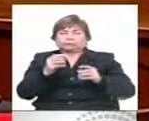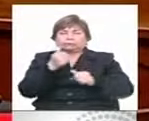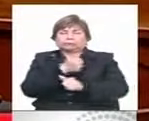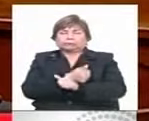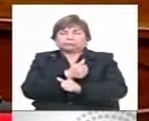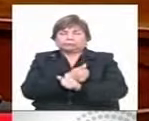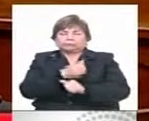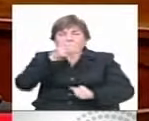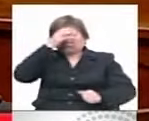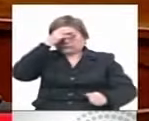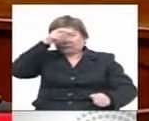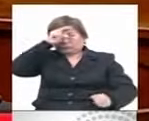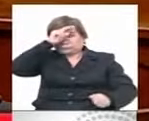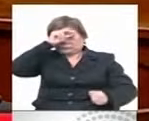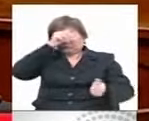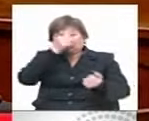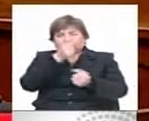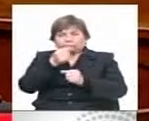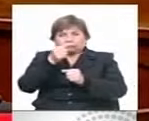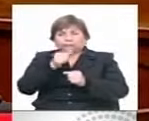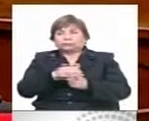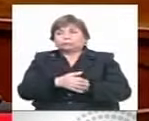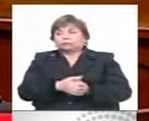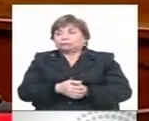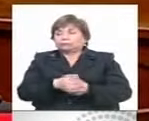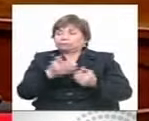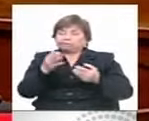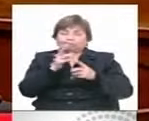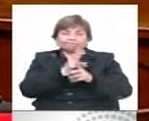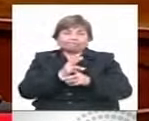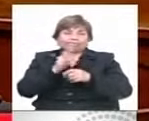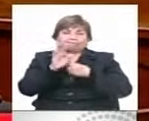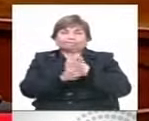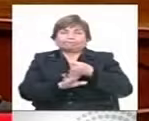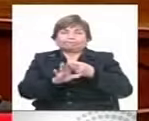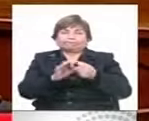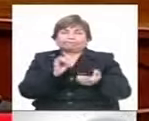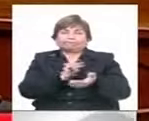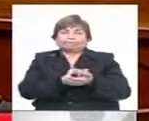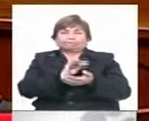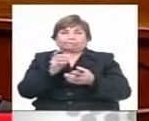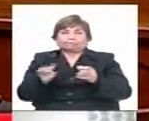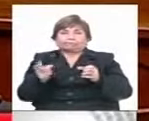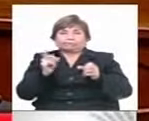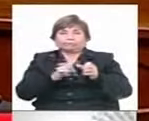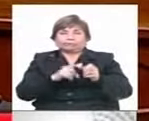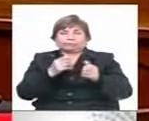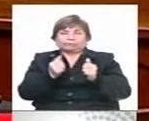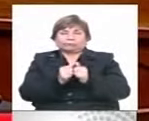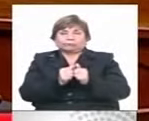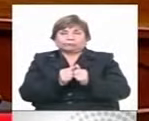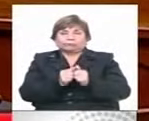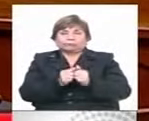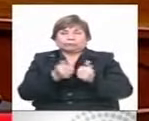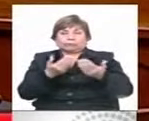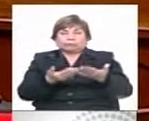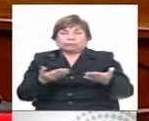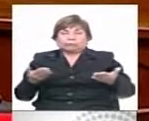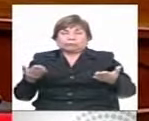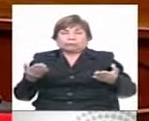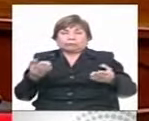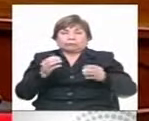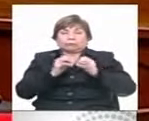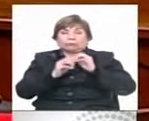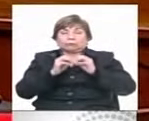Apurímac, Cusco y San Martín. Para proteger y garantizar el desarrollo integral de niños y niñas y adolescentes en situación